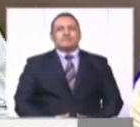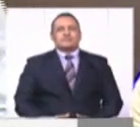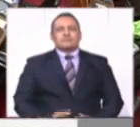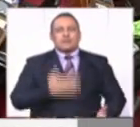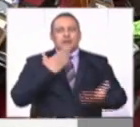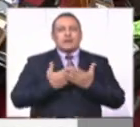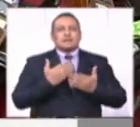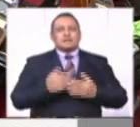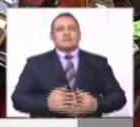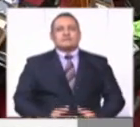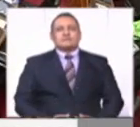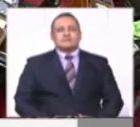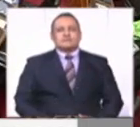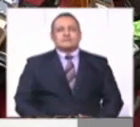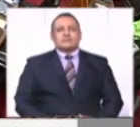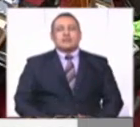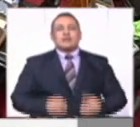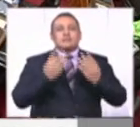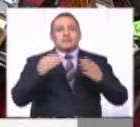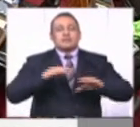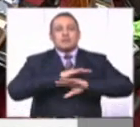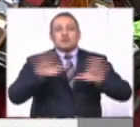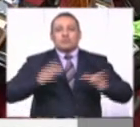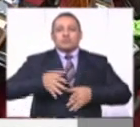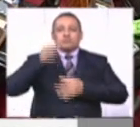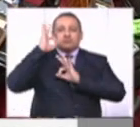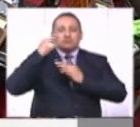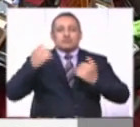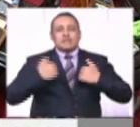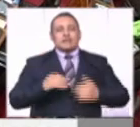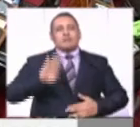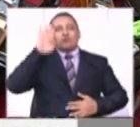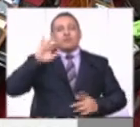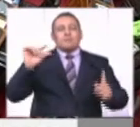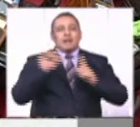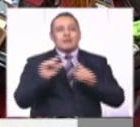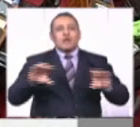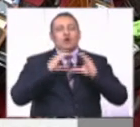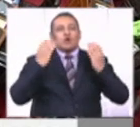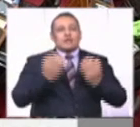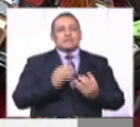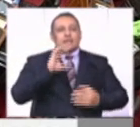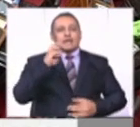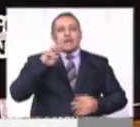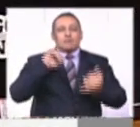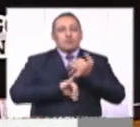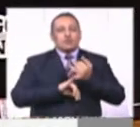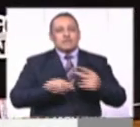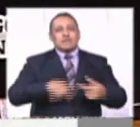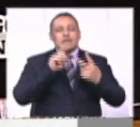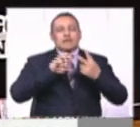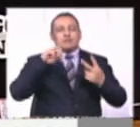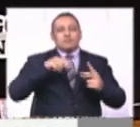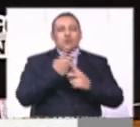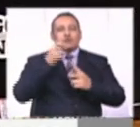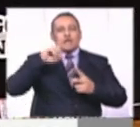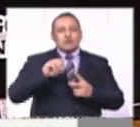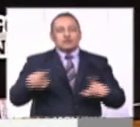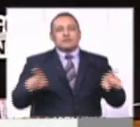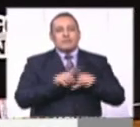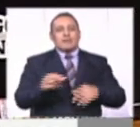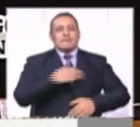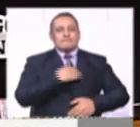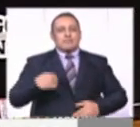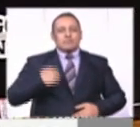Gracias congresista habiendo concluido el rol de oradores tienen la palabra las congresistas camones oriano y moyano Delgado